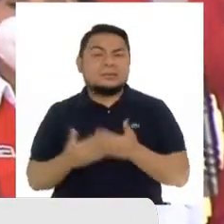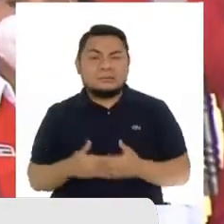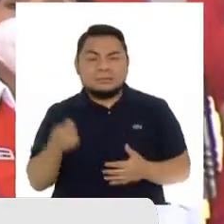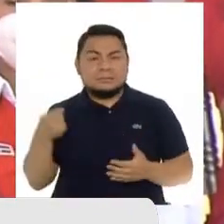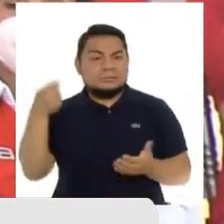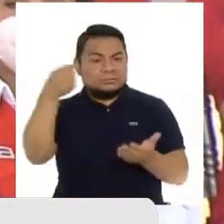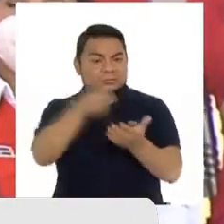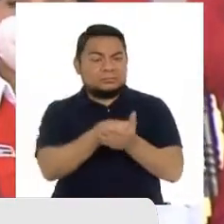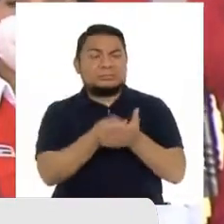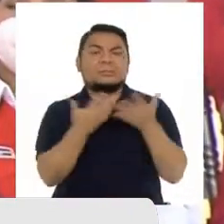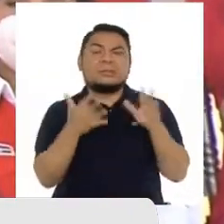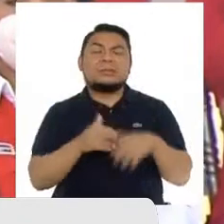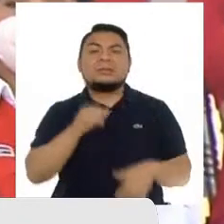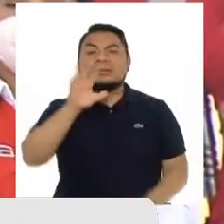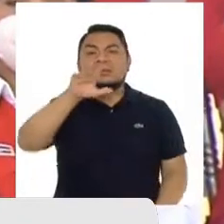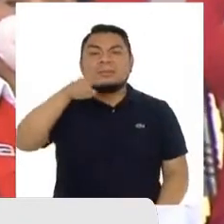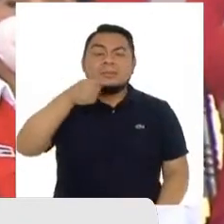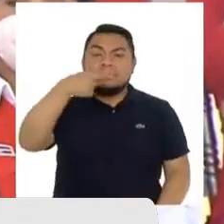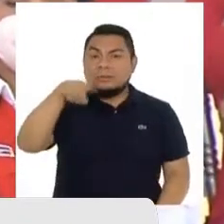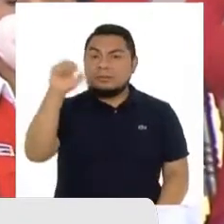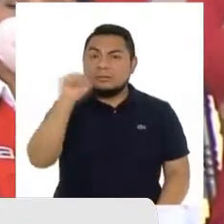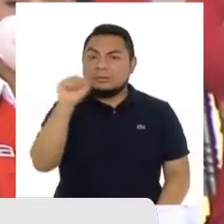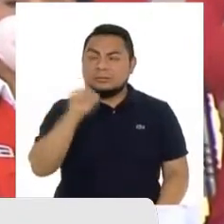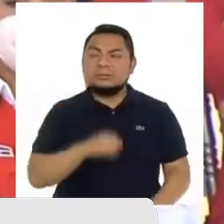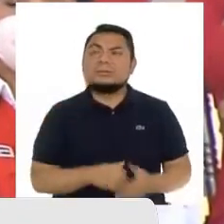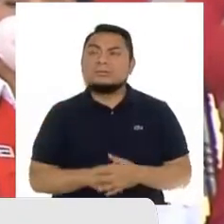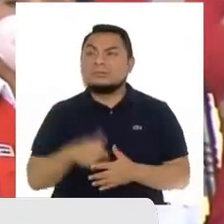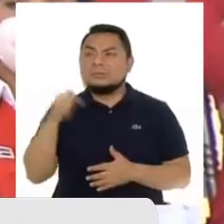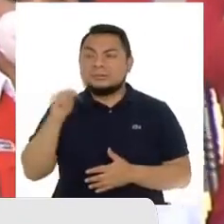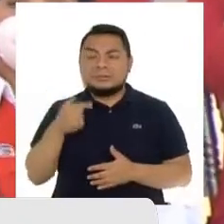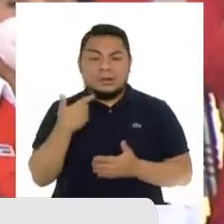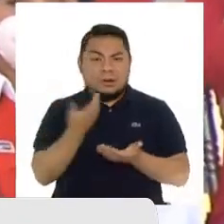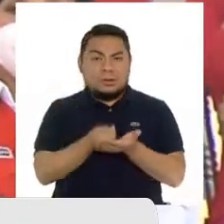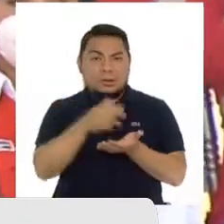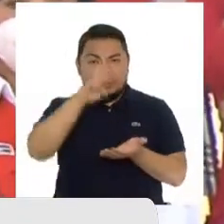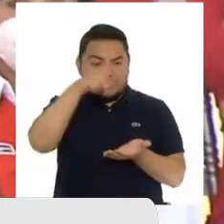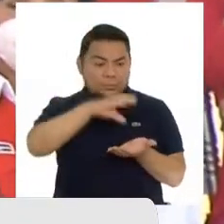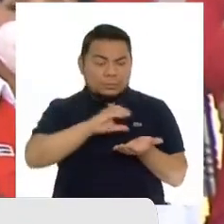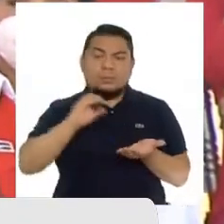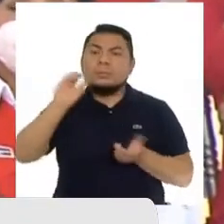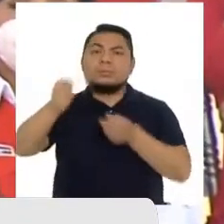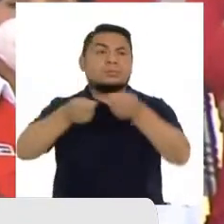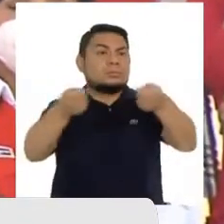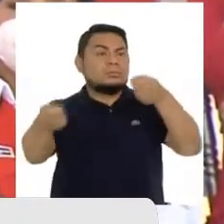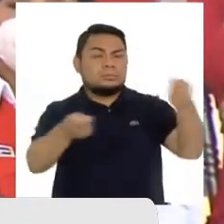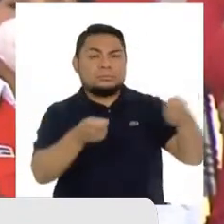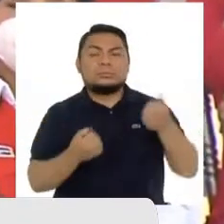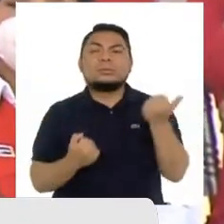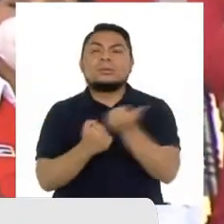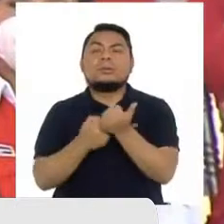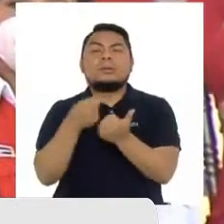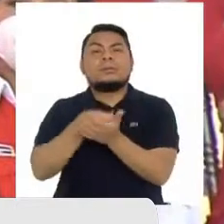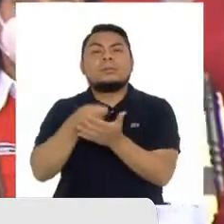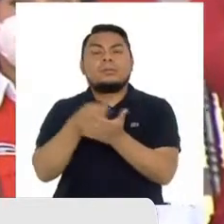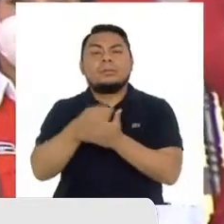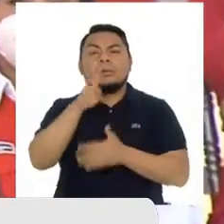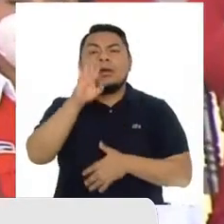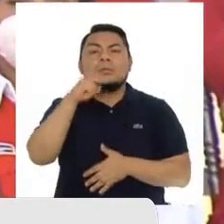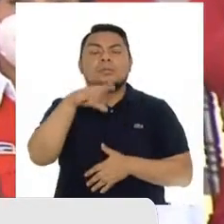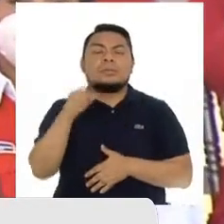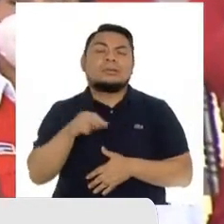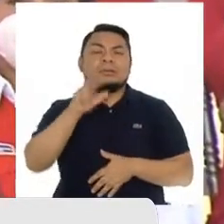inyección de 5 mil millones de shorts desde nuestra economía para la entrega de un bono de